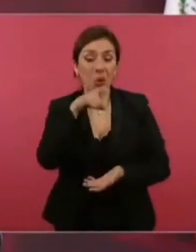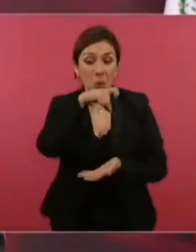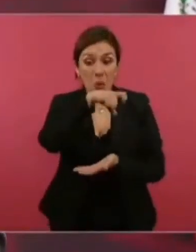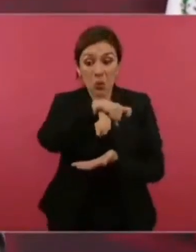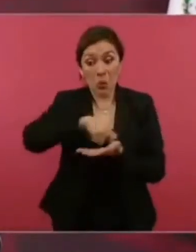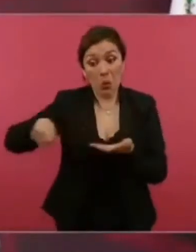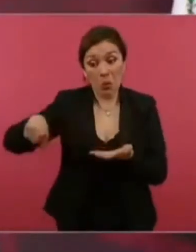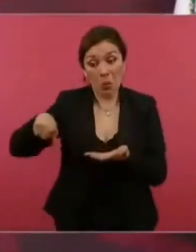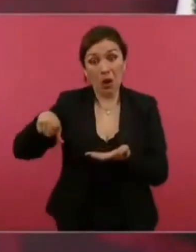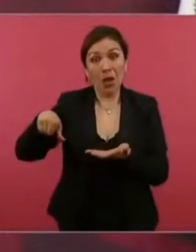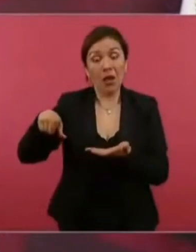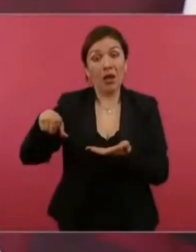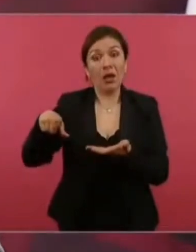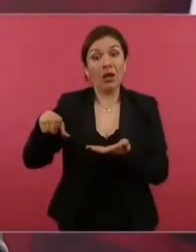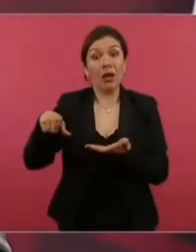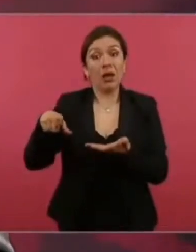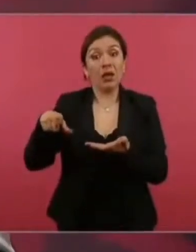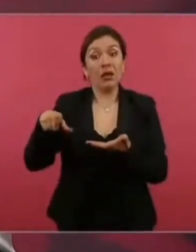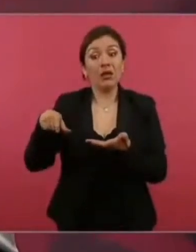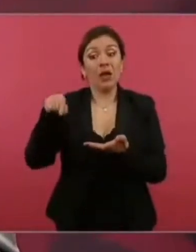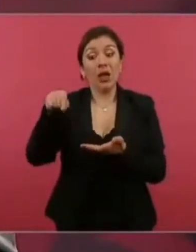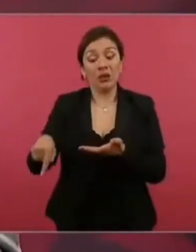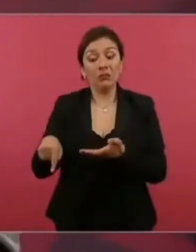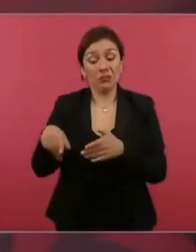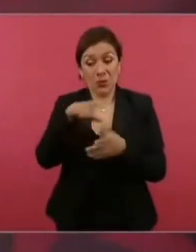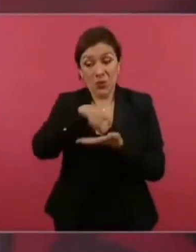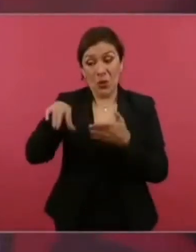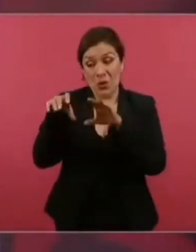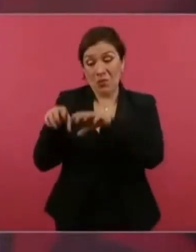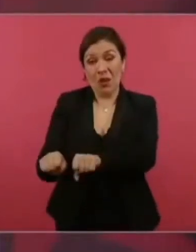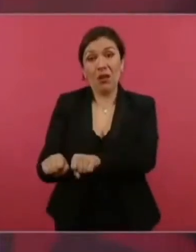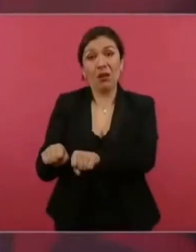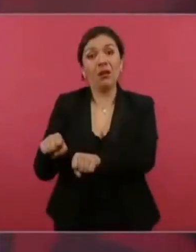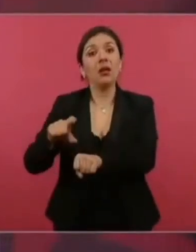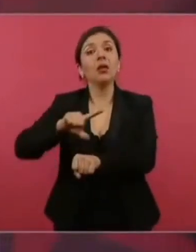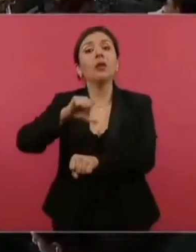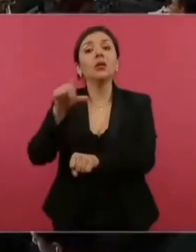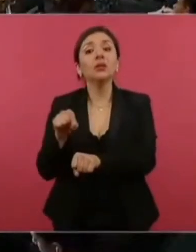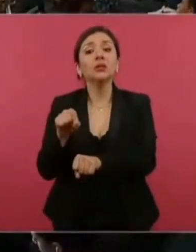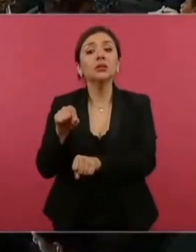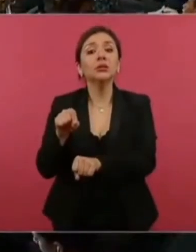adquirir algo y no dejar